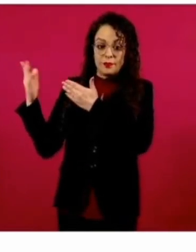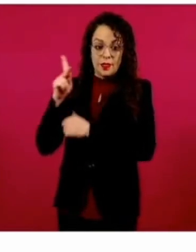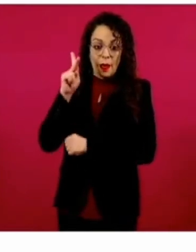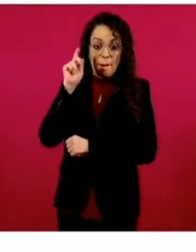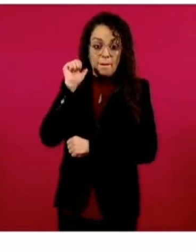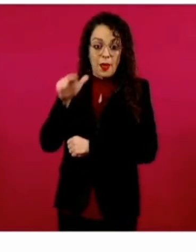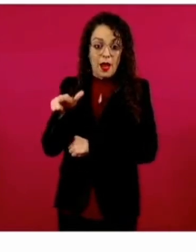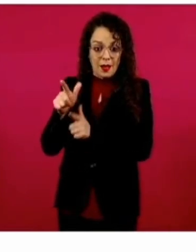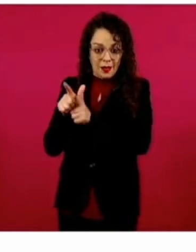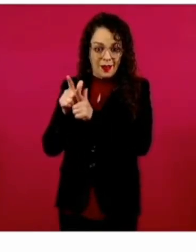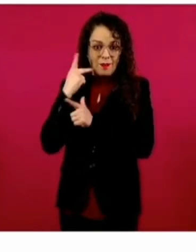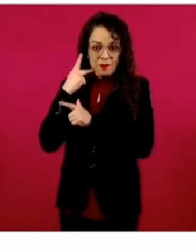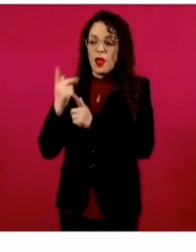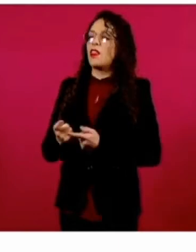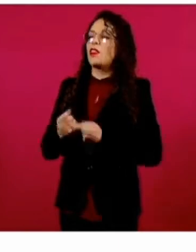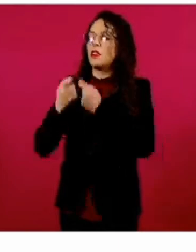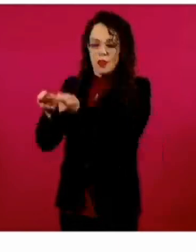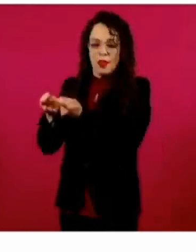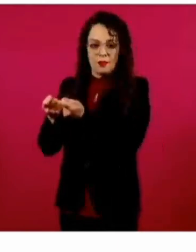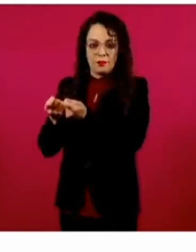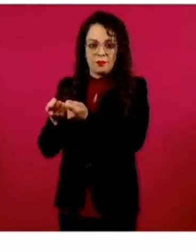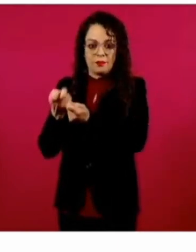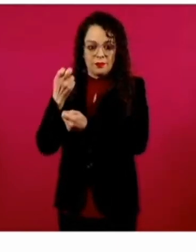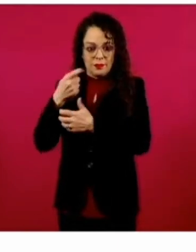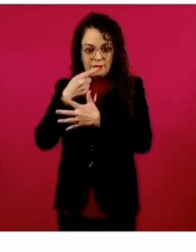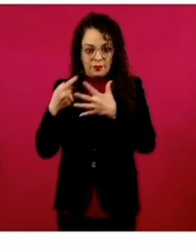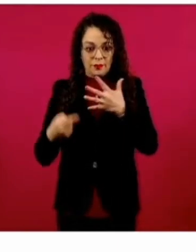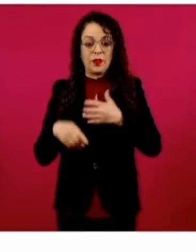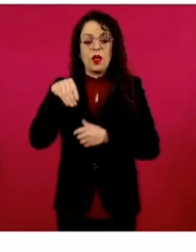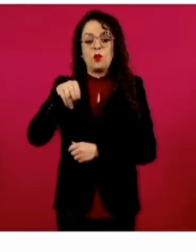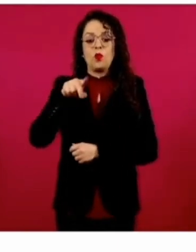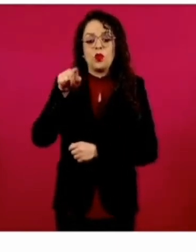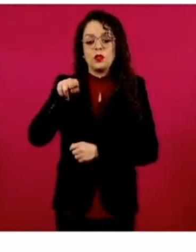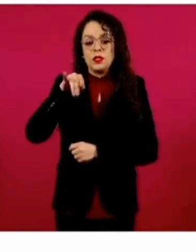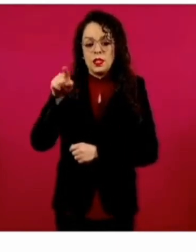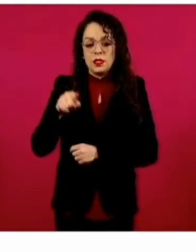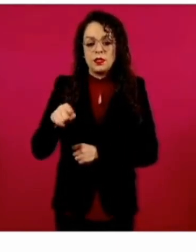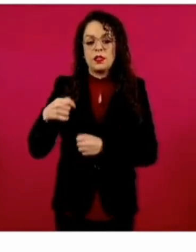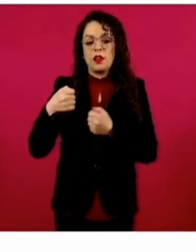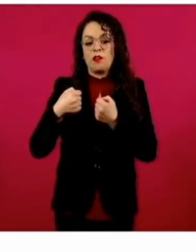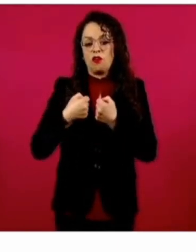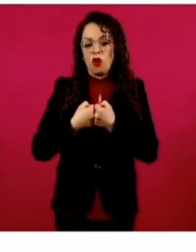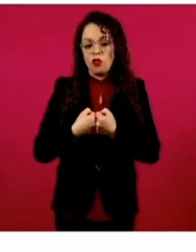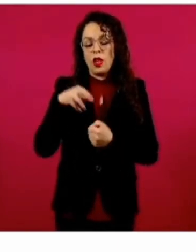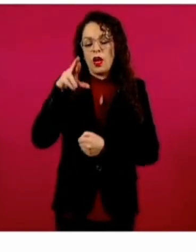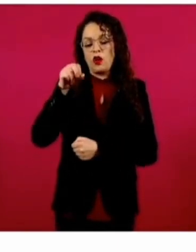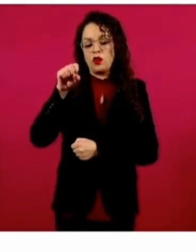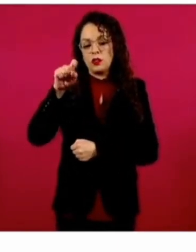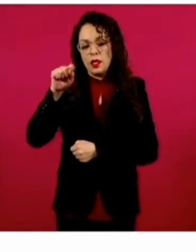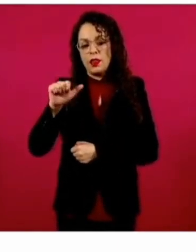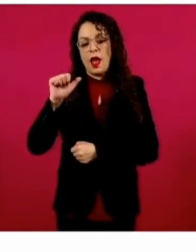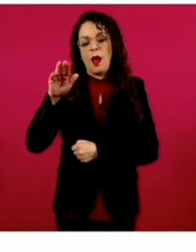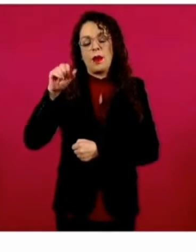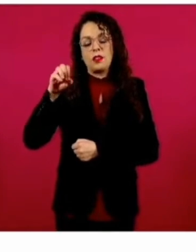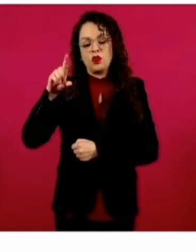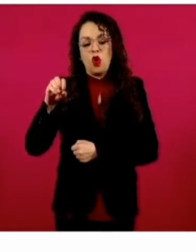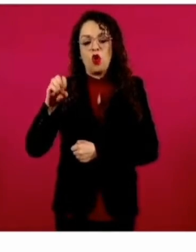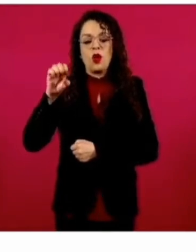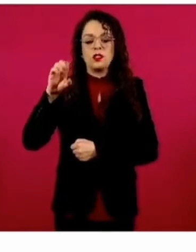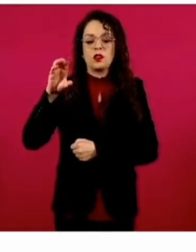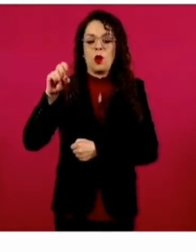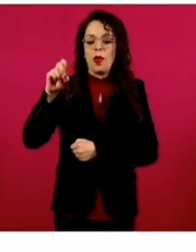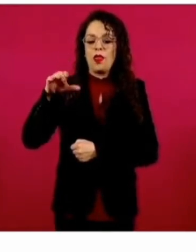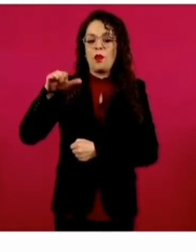Sí. Más Musquis, Frontera, Rosita, Basolo, Escobedo, Madero, Acuña